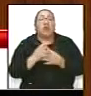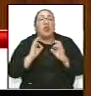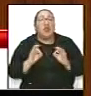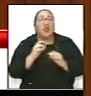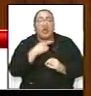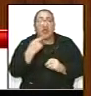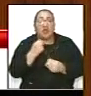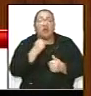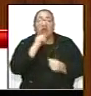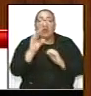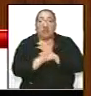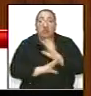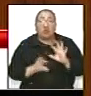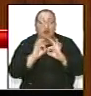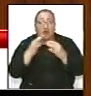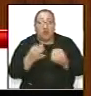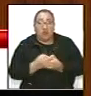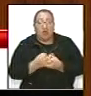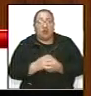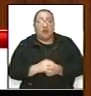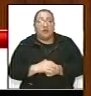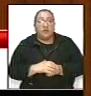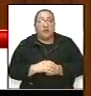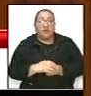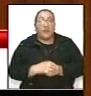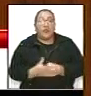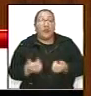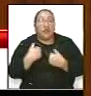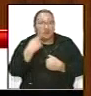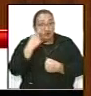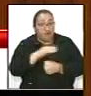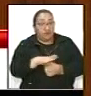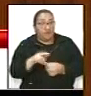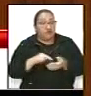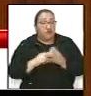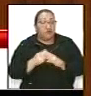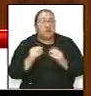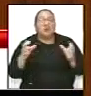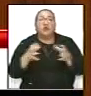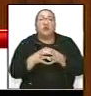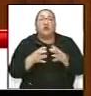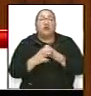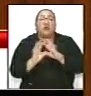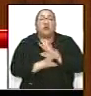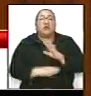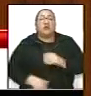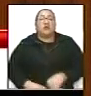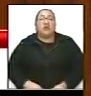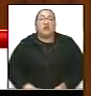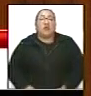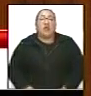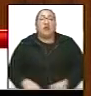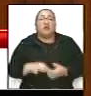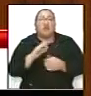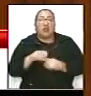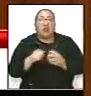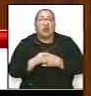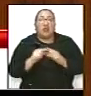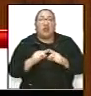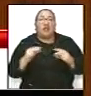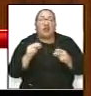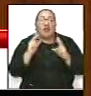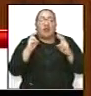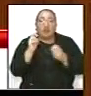en desprotección familiar. Tenemos para ello las unidades de protección especial, que son